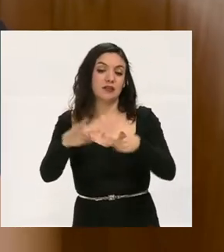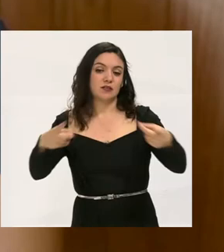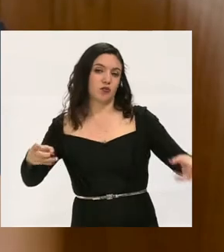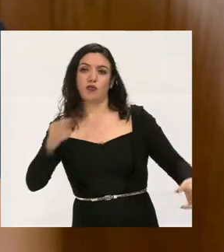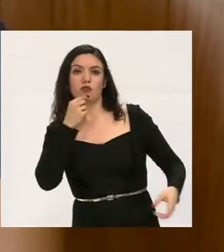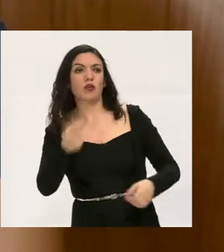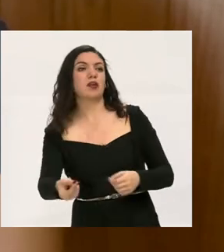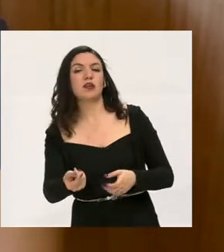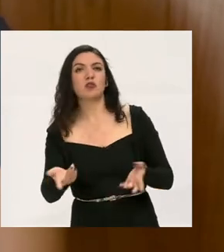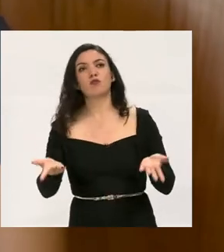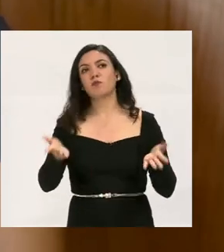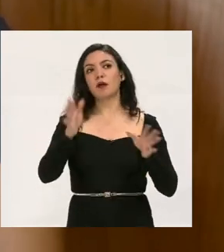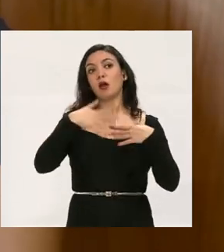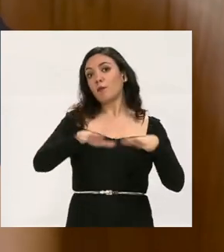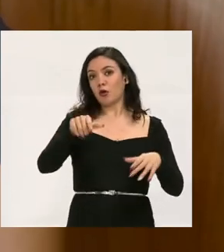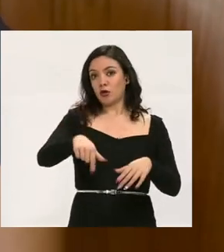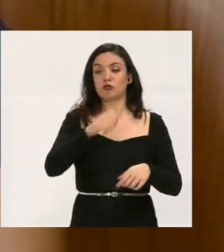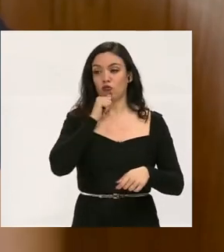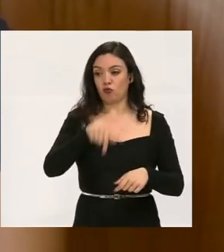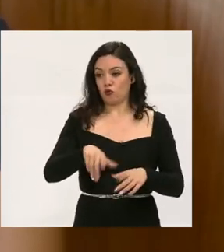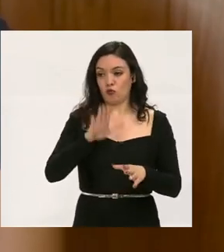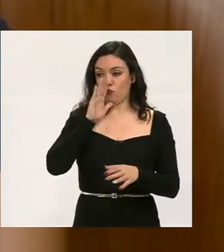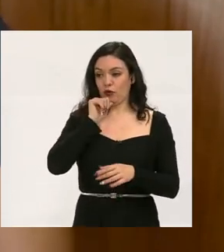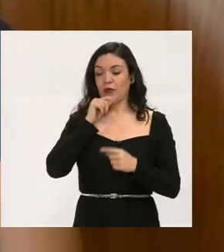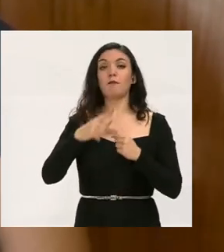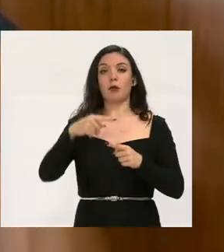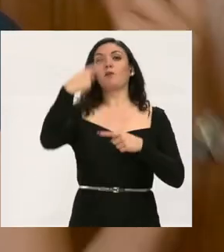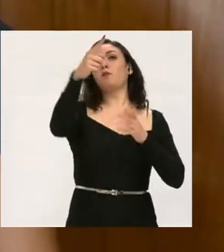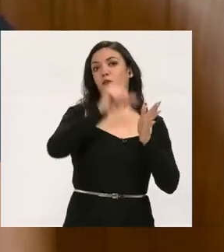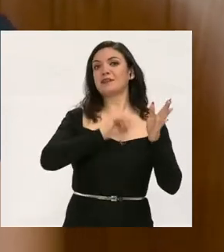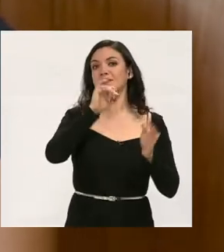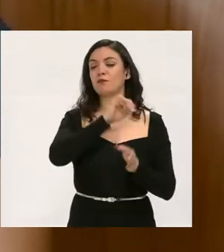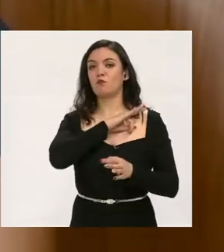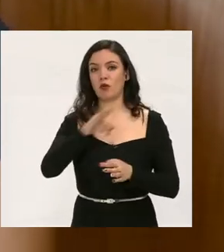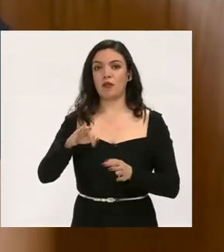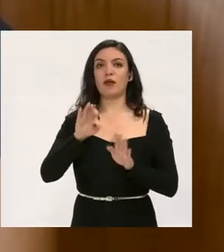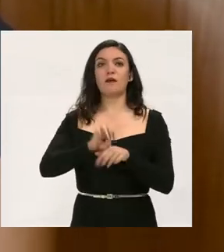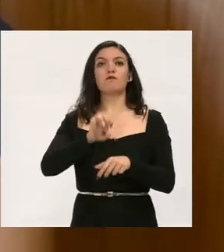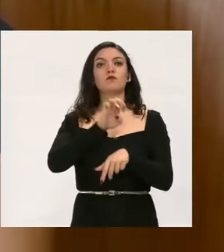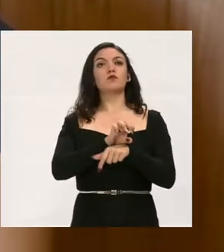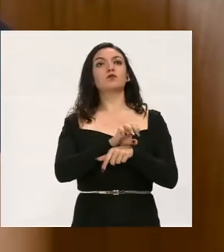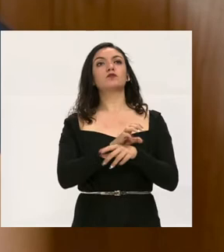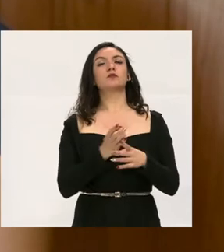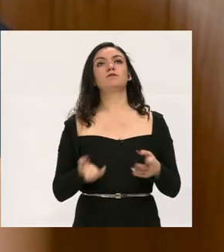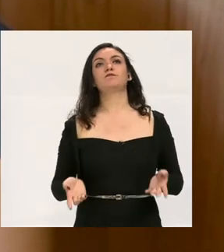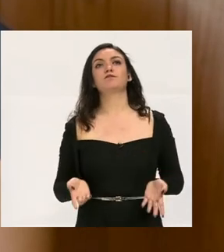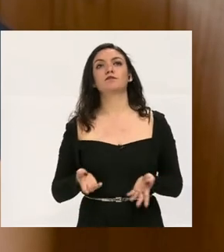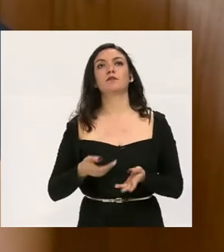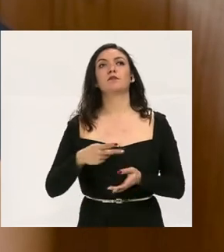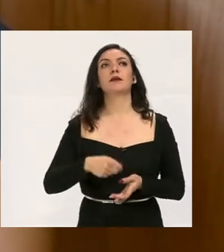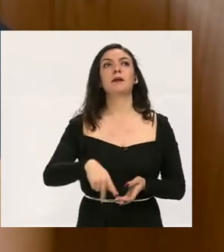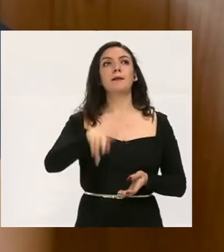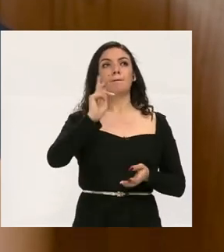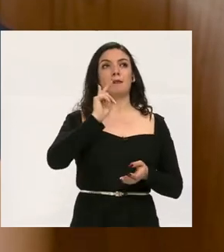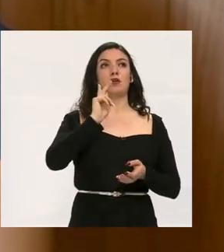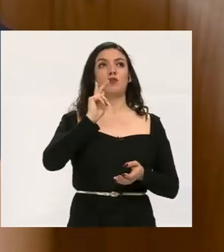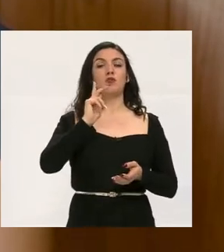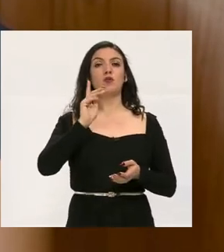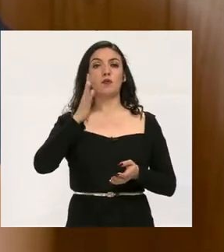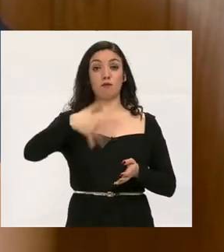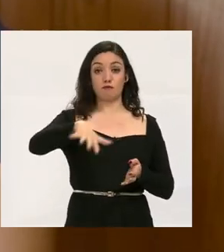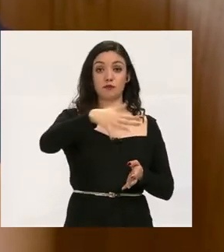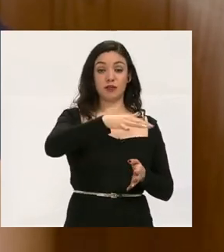hitos del desarrollo así son verdad el niño la mejora ahorita en este mes no lo logro pero al siguiente sí entonces pero a lo